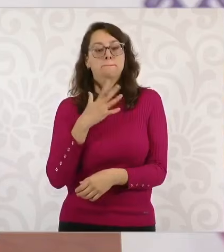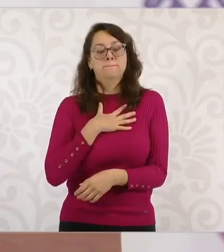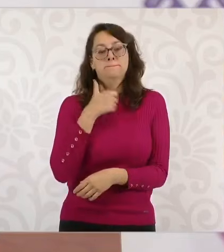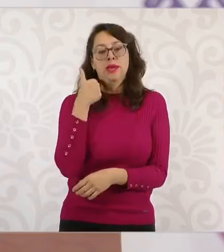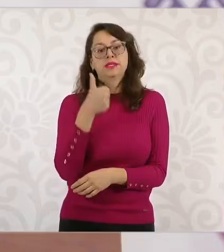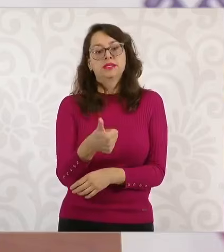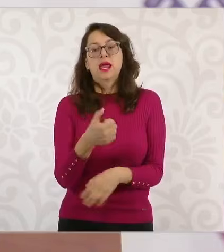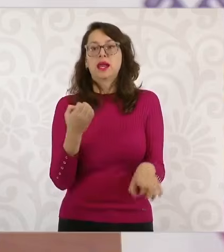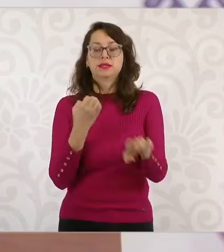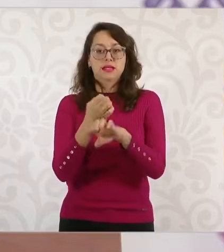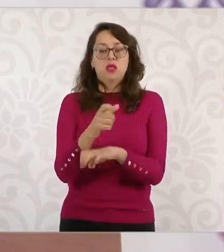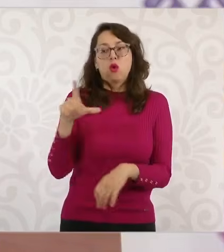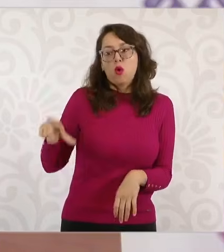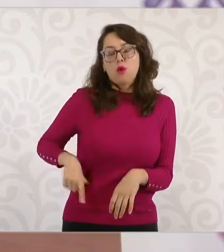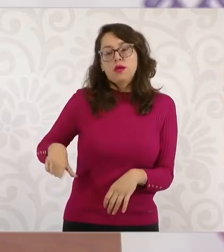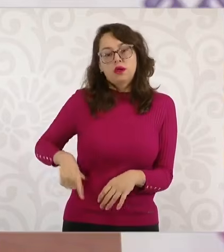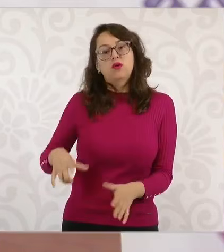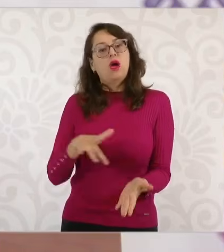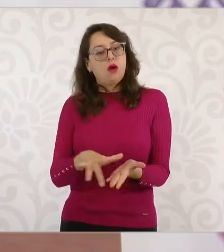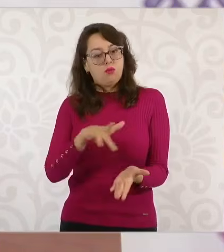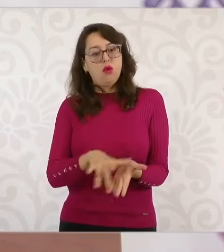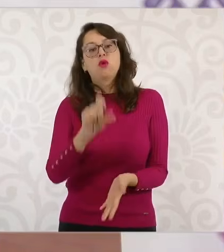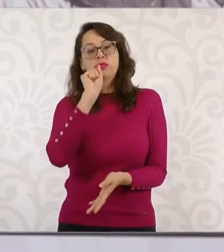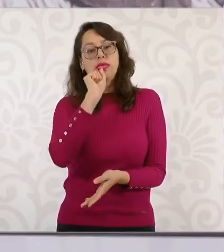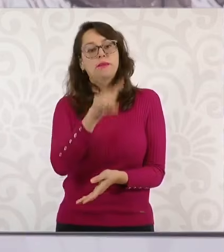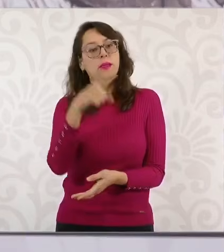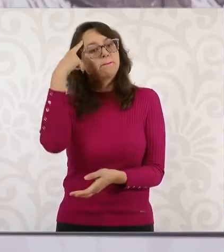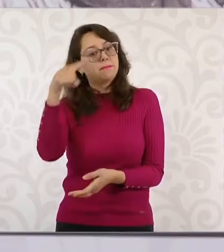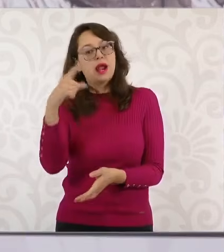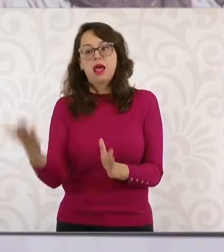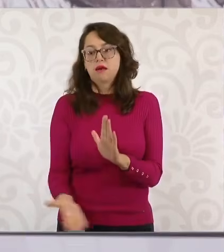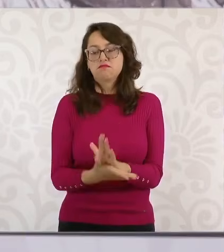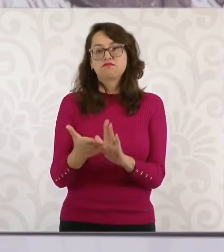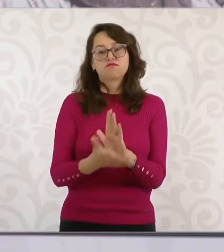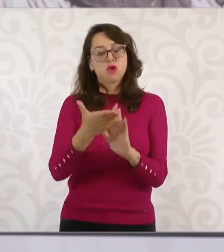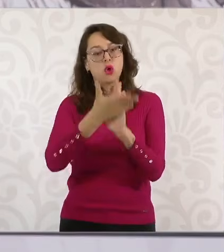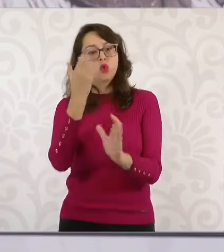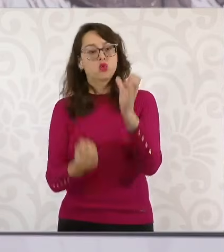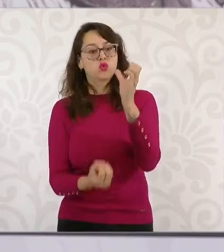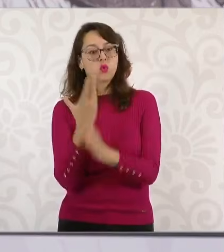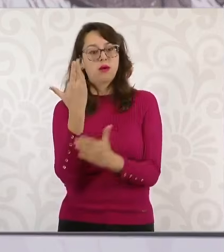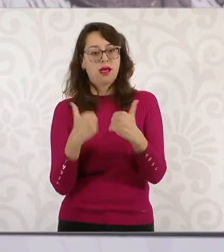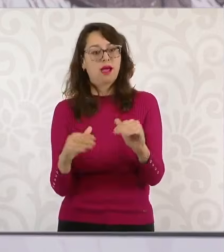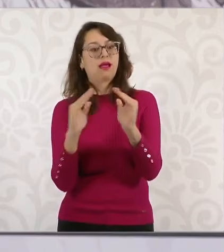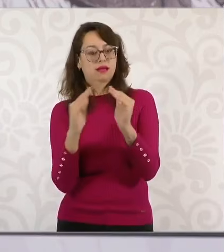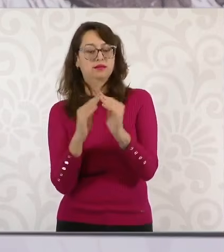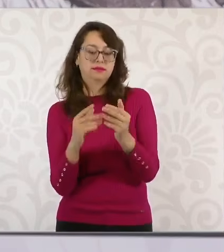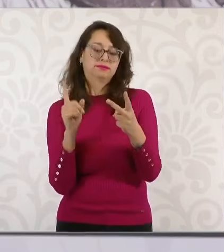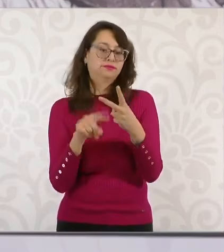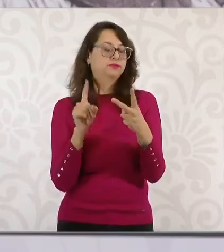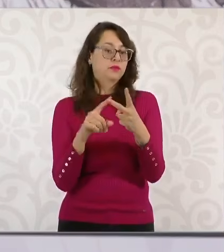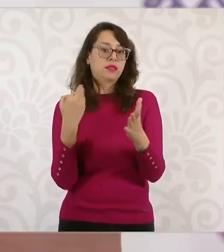los gobiernos de los estados apoyan también en orientar a la población. Nos falta también esa parte, que se